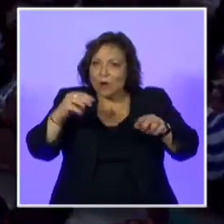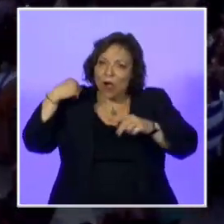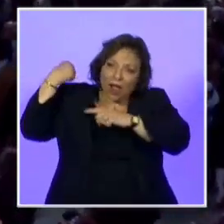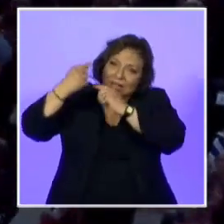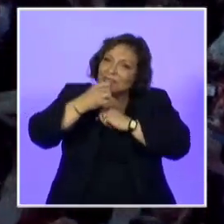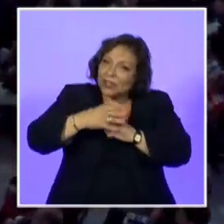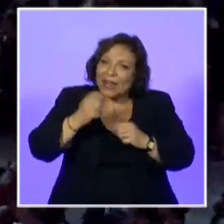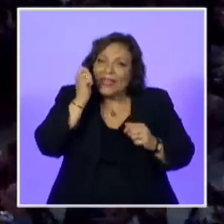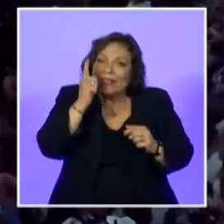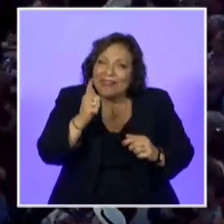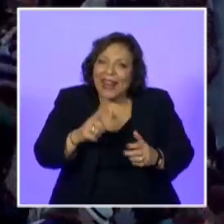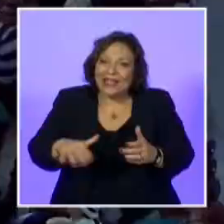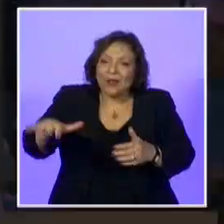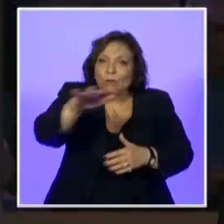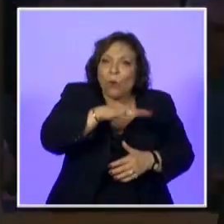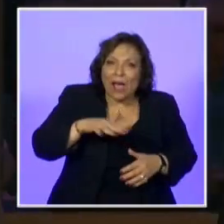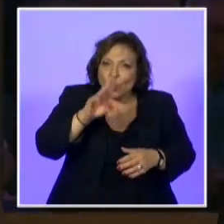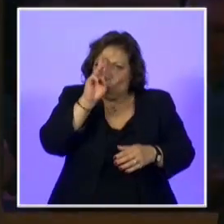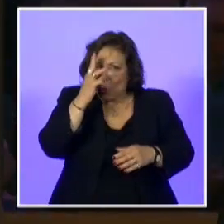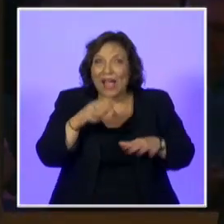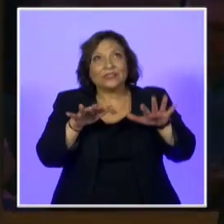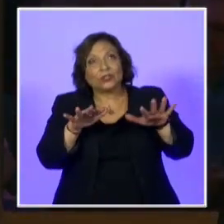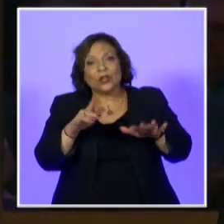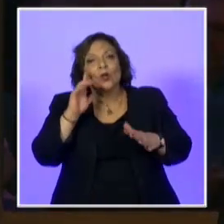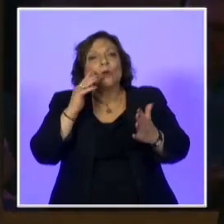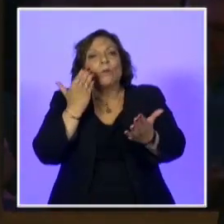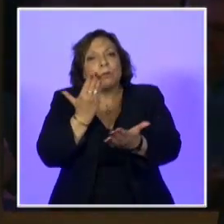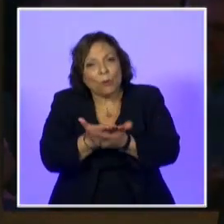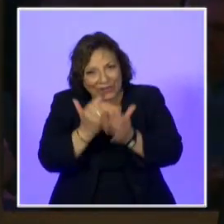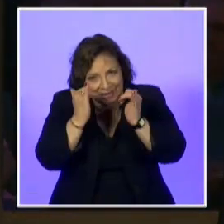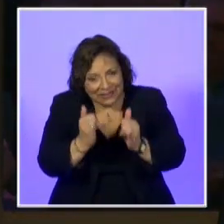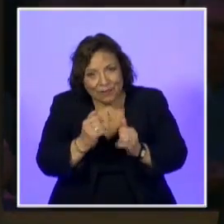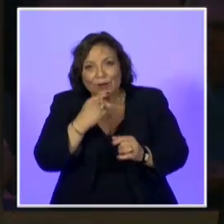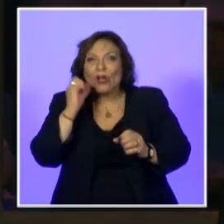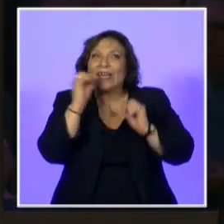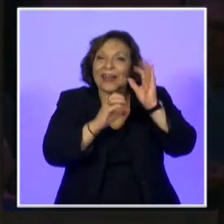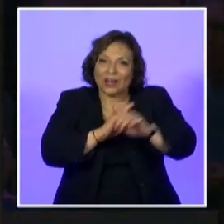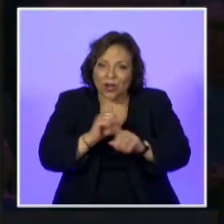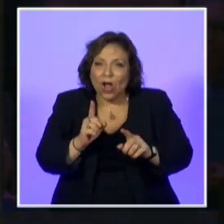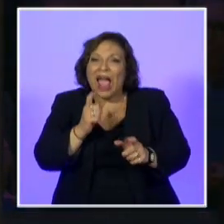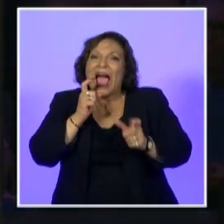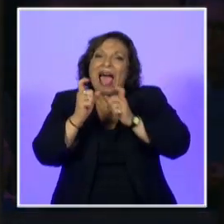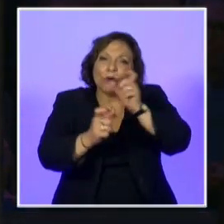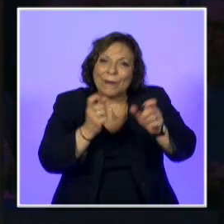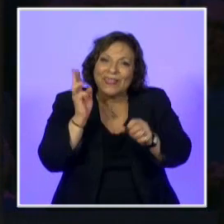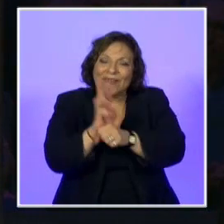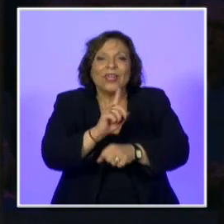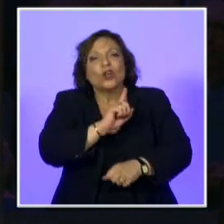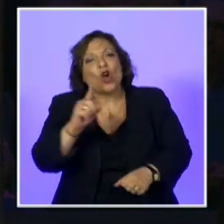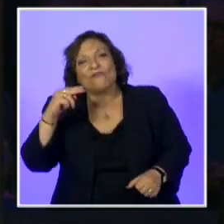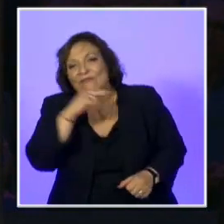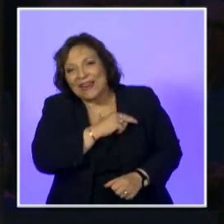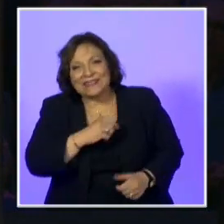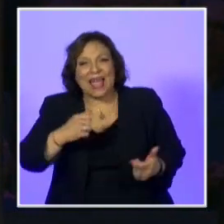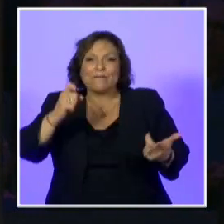la inteligencia del pueblo uruguayo proponiendo y no agraviando, defendiendo con argumentos y no con mentiras o